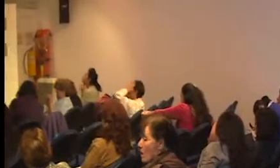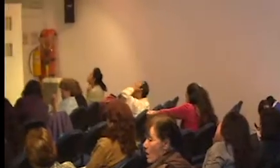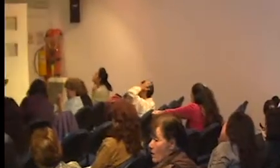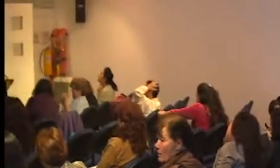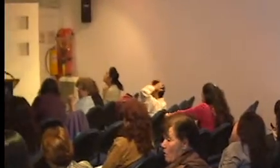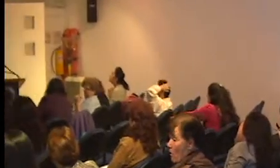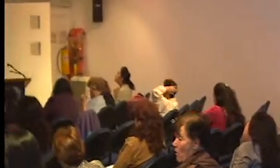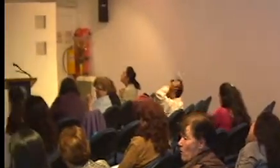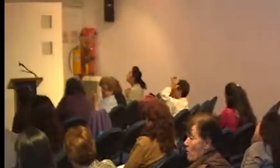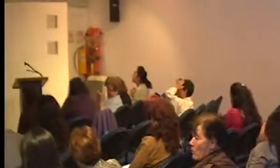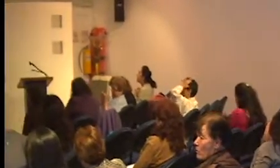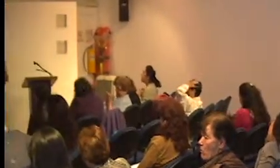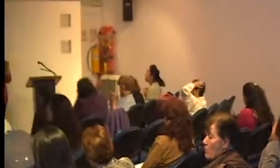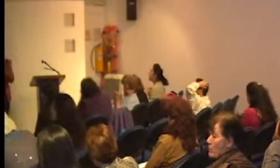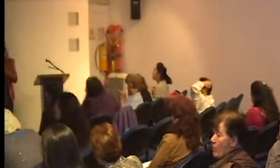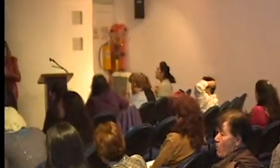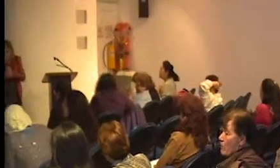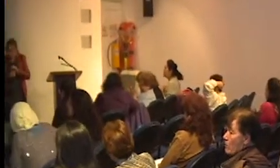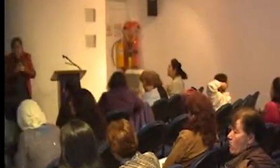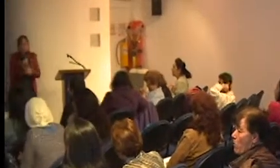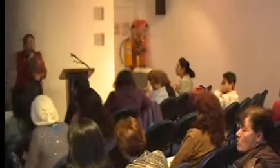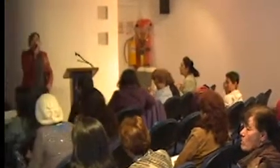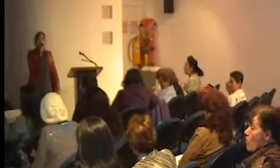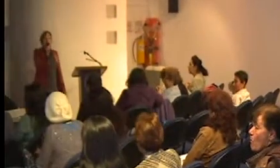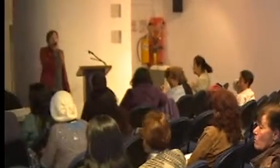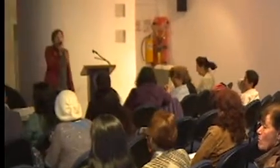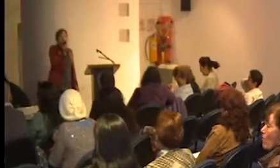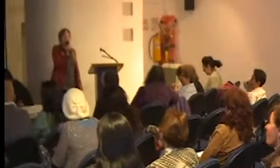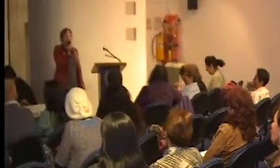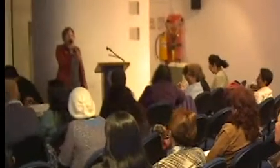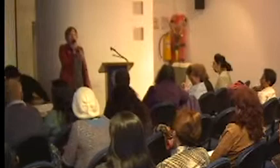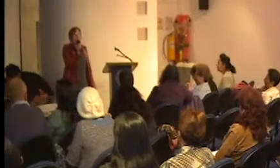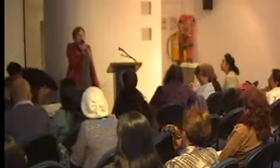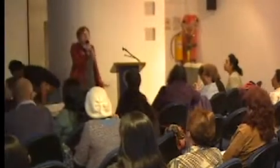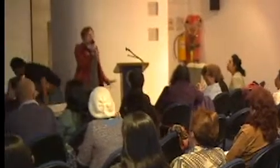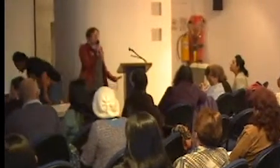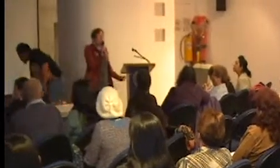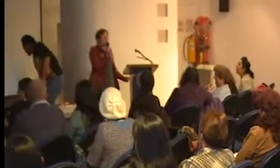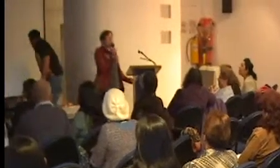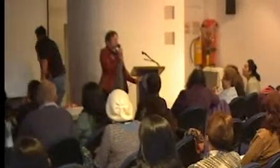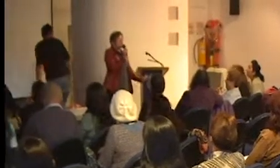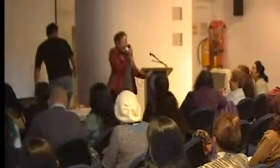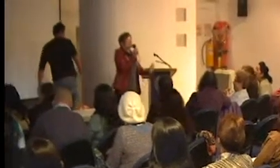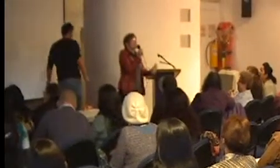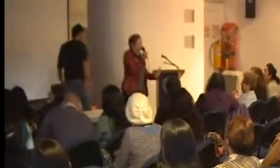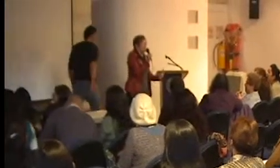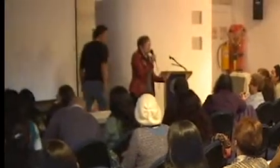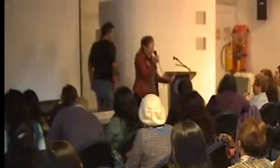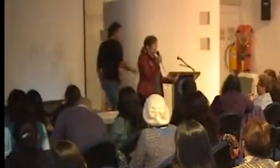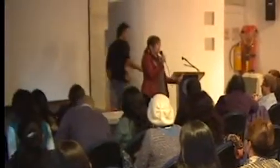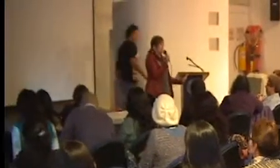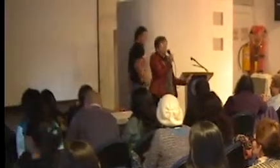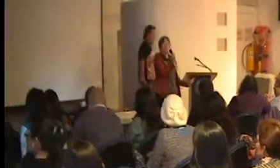¿ya? ¿Sí? No, nada de eso, qué liposucción. Y le vamos a decir a nuestro cuerpo que así